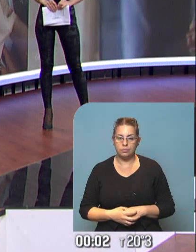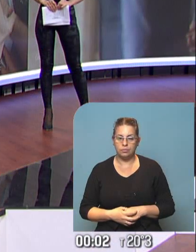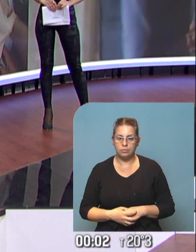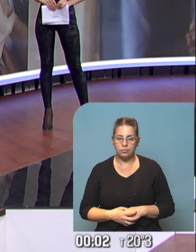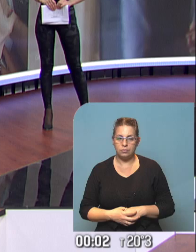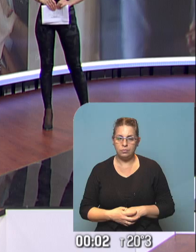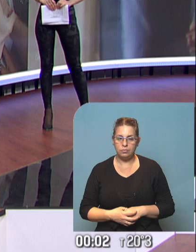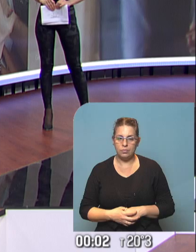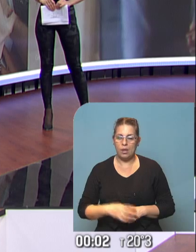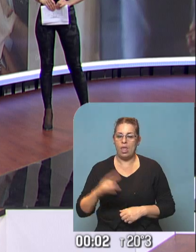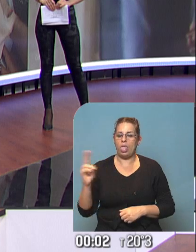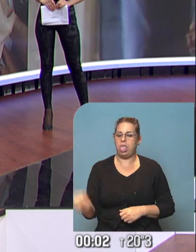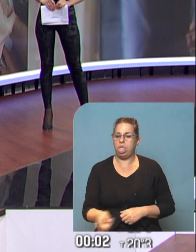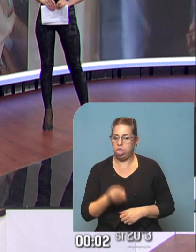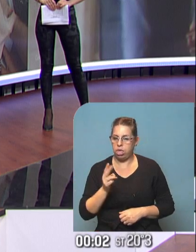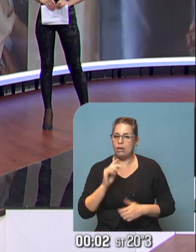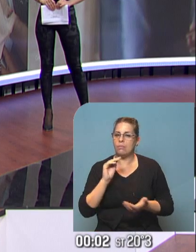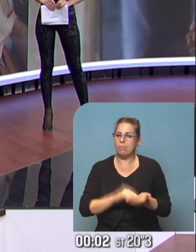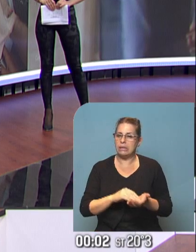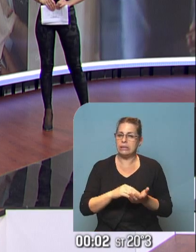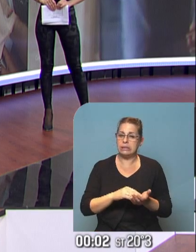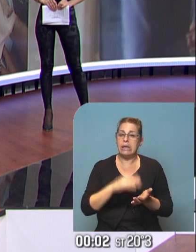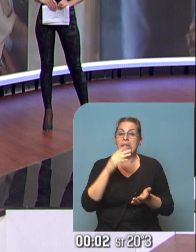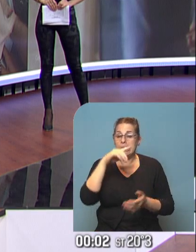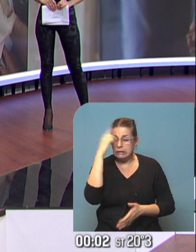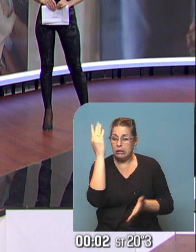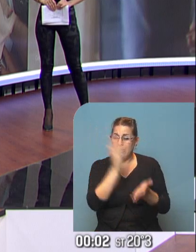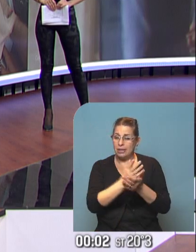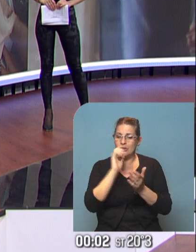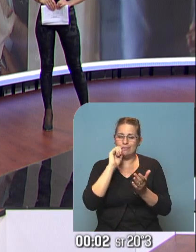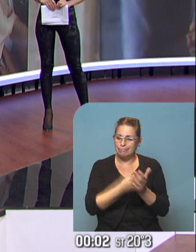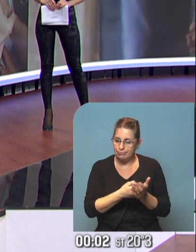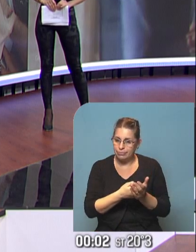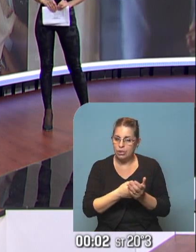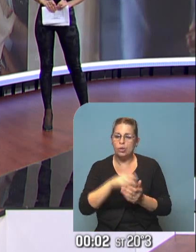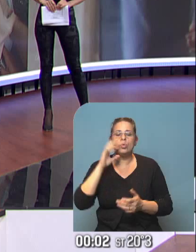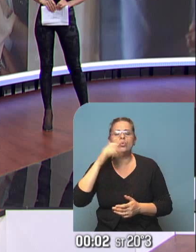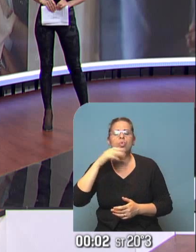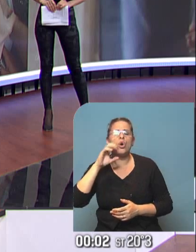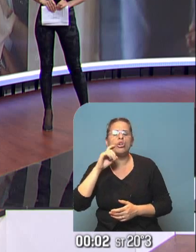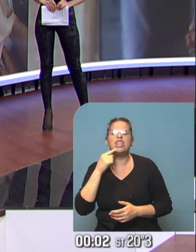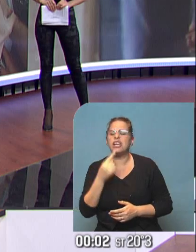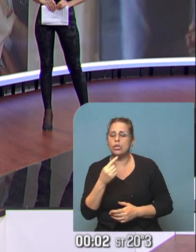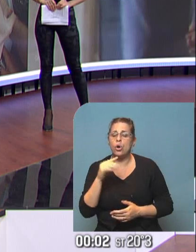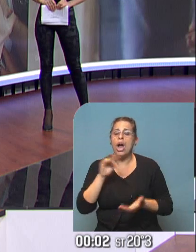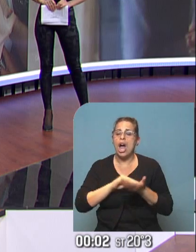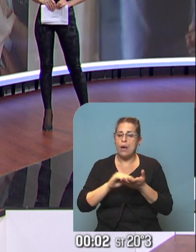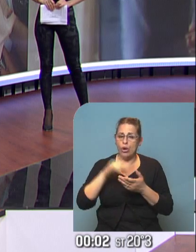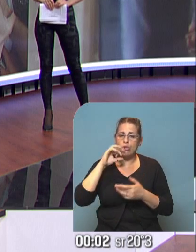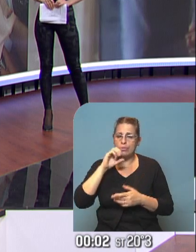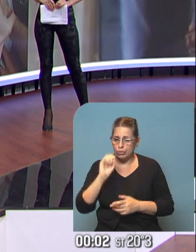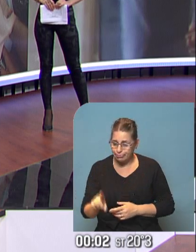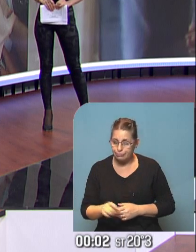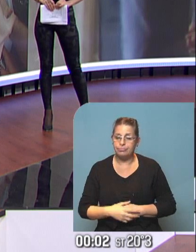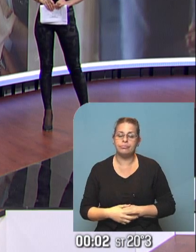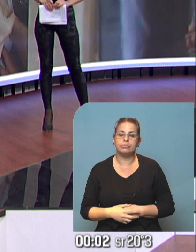Es un mamarracho y viola el Estado de Derecho. Esto lo dijo Maximiliano Rusconi, el abogado de Julio Devido, en